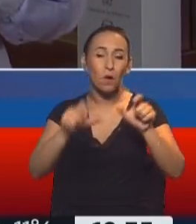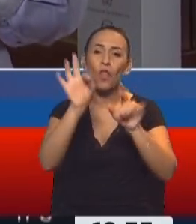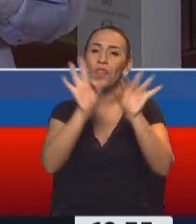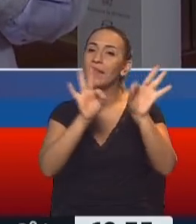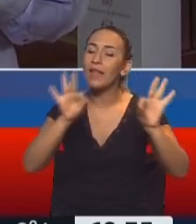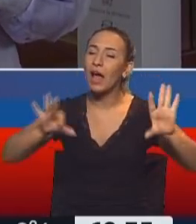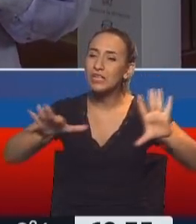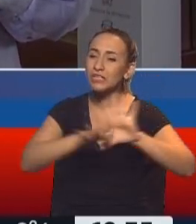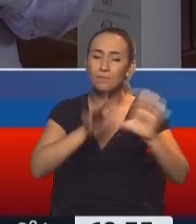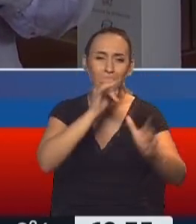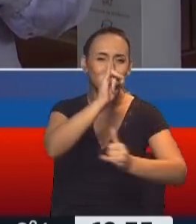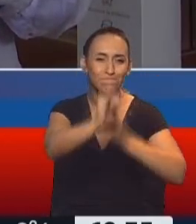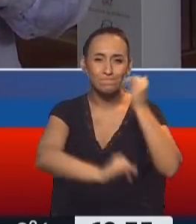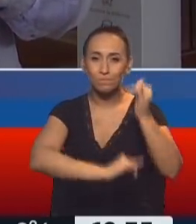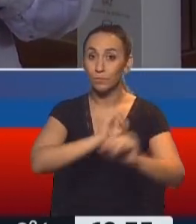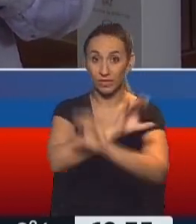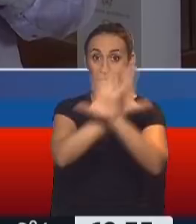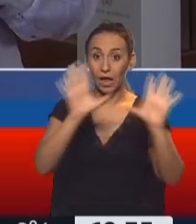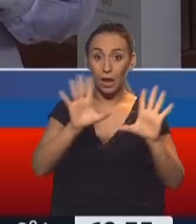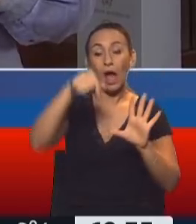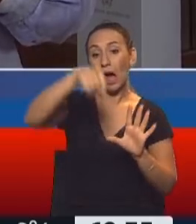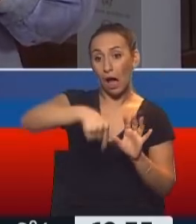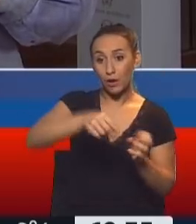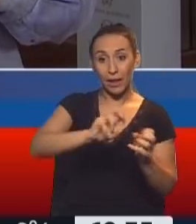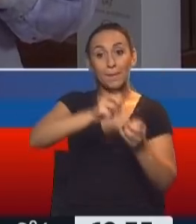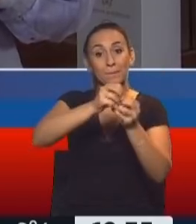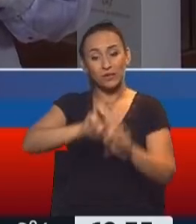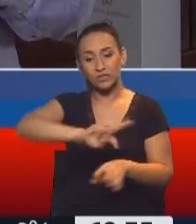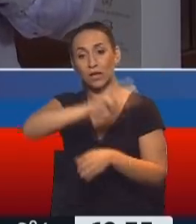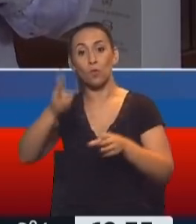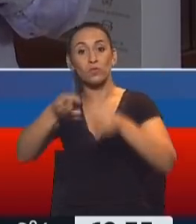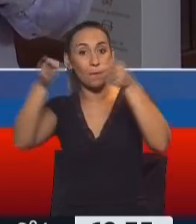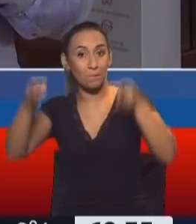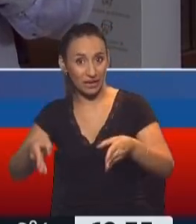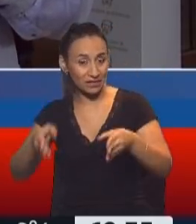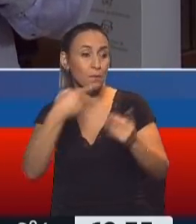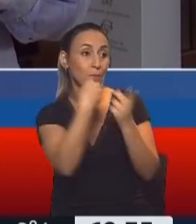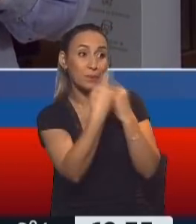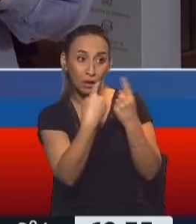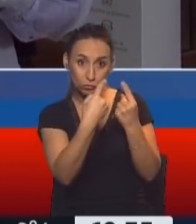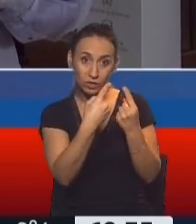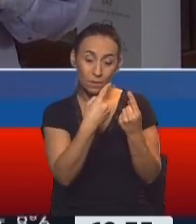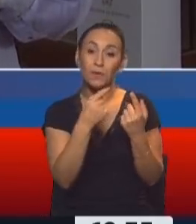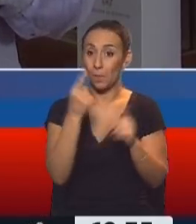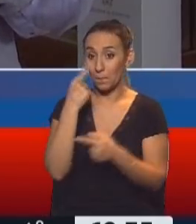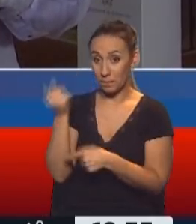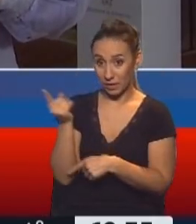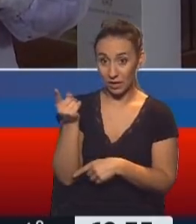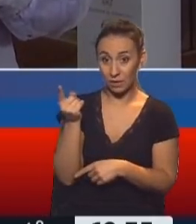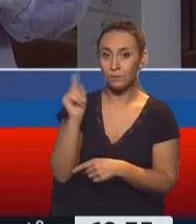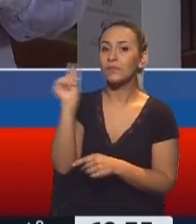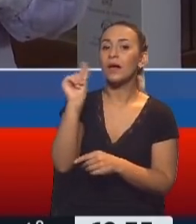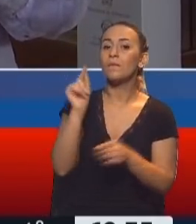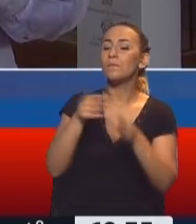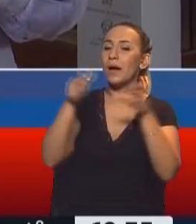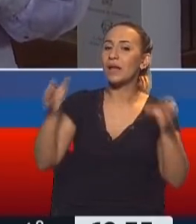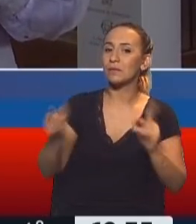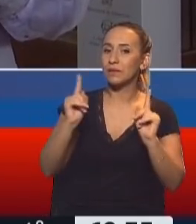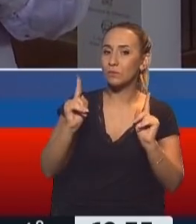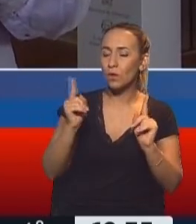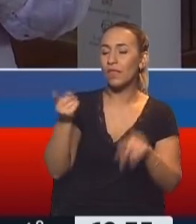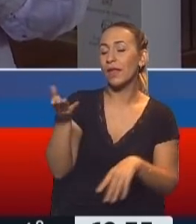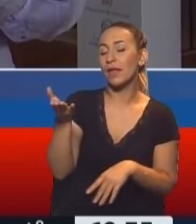comenzó la segunda ronda de preguntas, vendrán las respuestas, pero les propongo que veamos una parte de ese